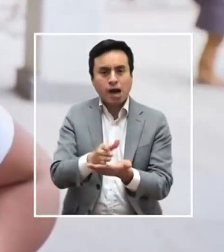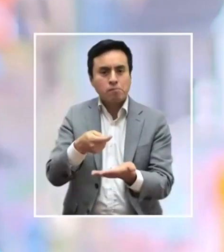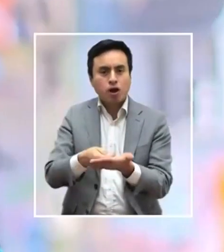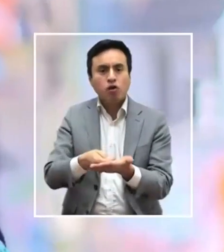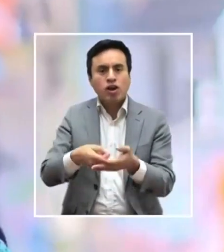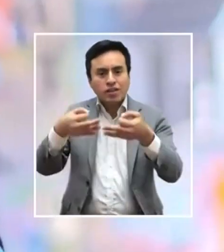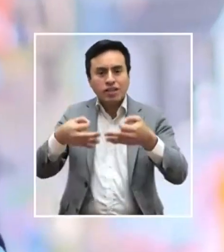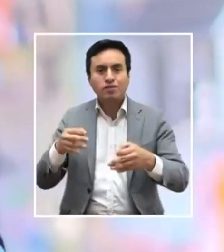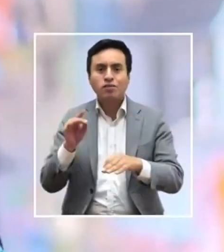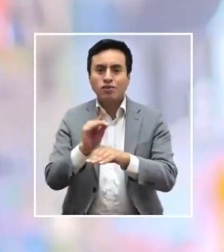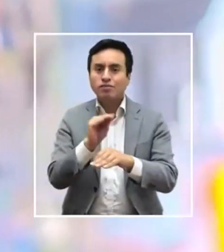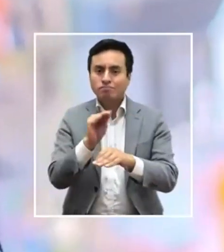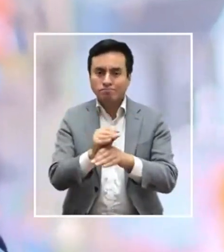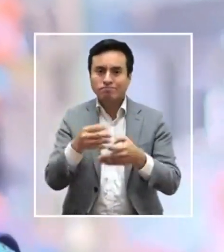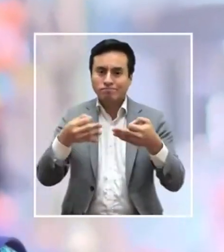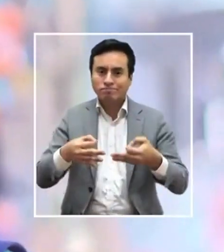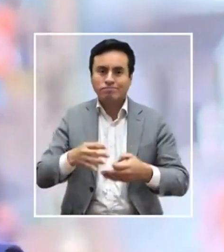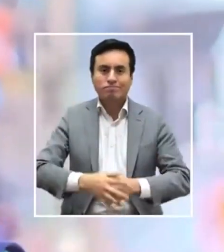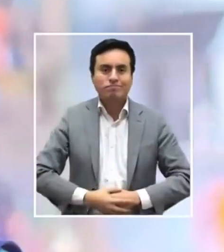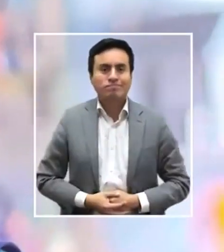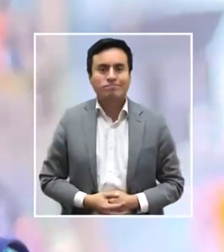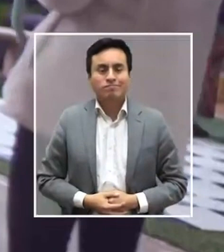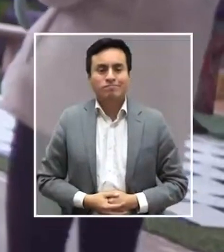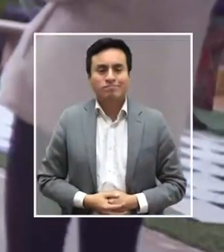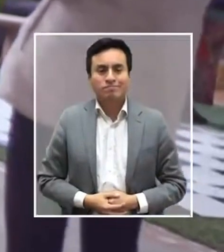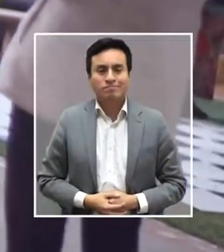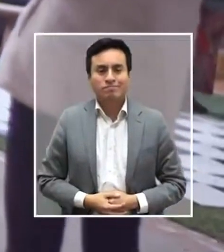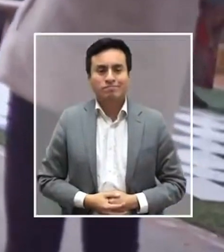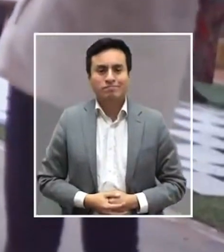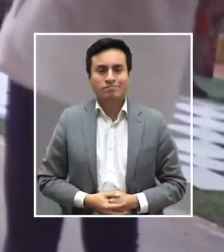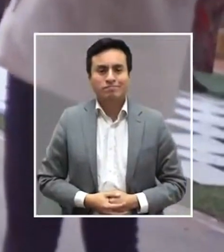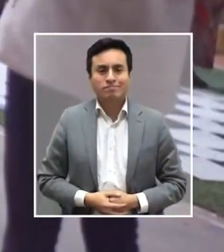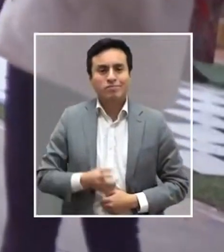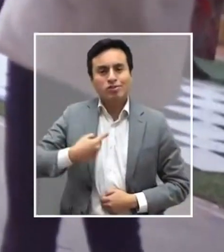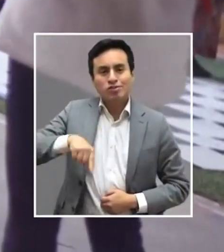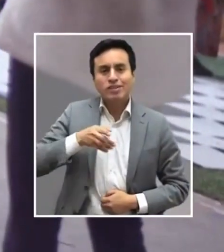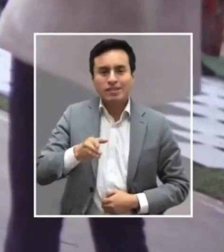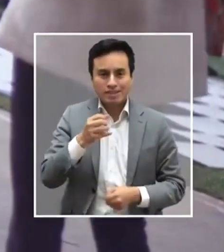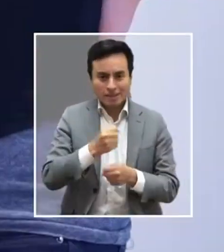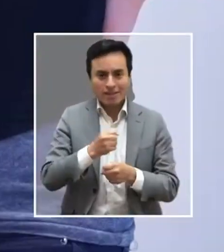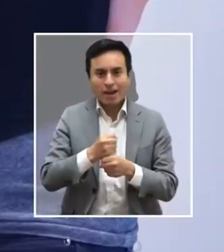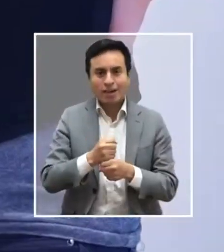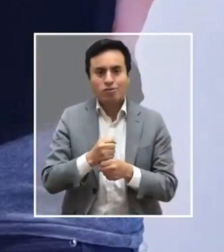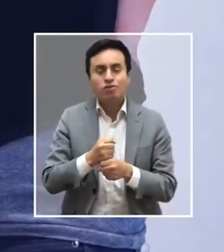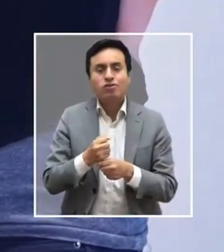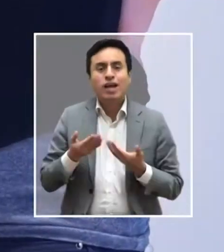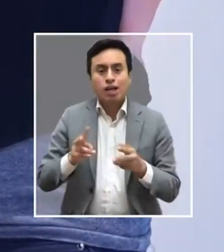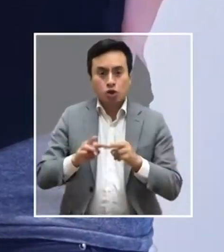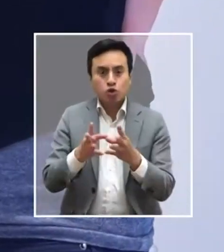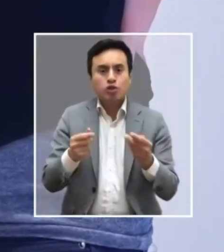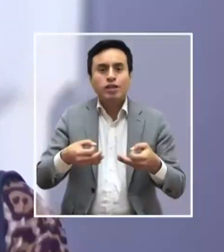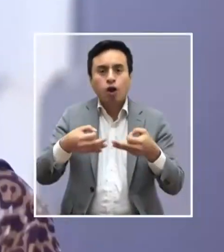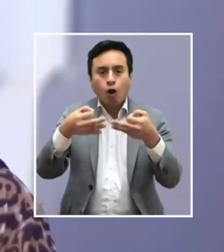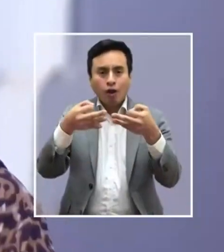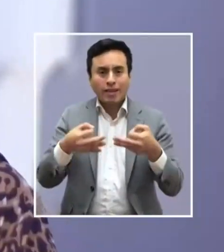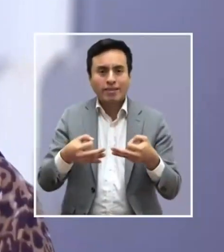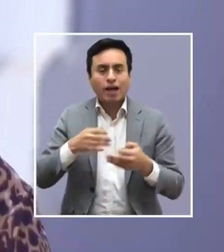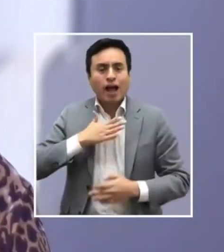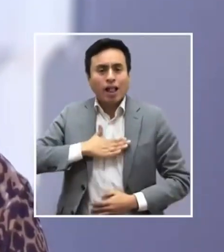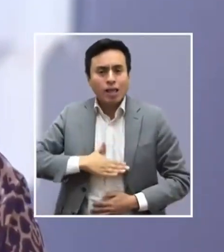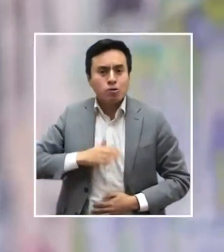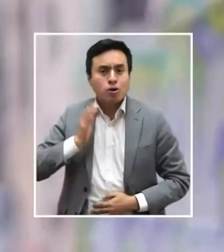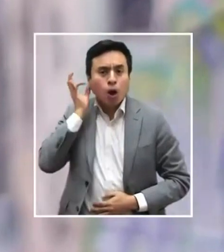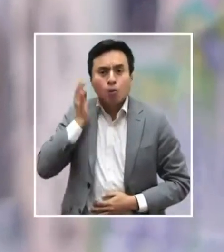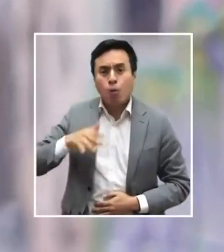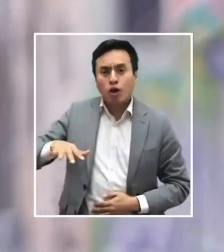quienes realizan este tipo de denuncias. A nivel regional, la Seremi de la Mujer y también junto con la Seremi de Derechos Humanos han desplegado